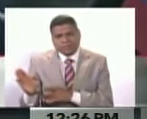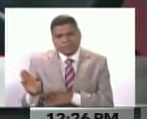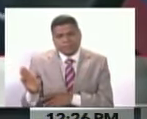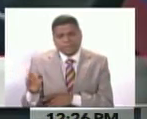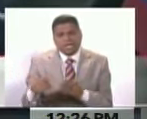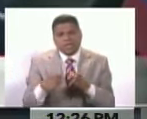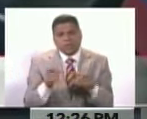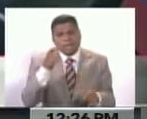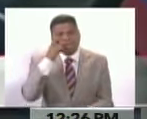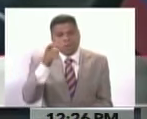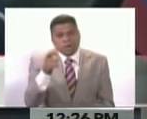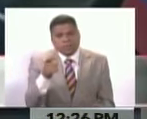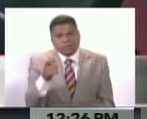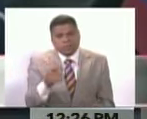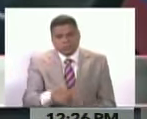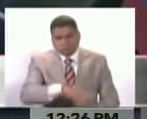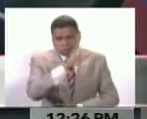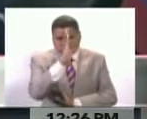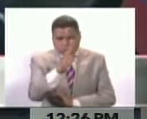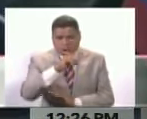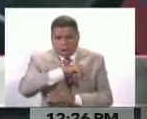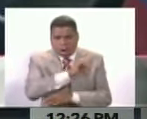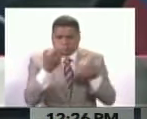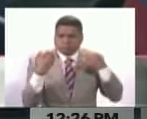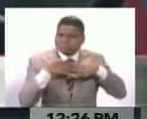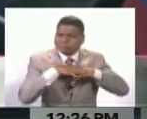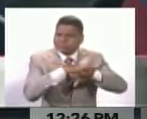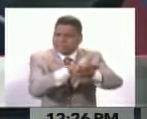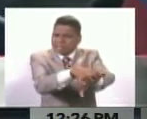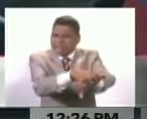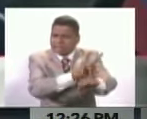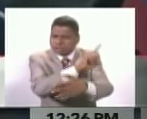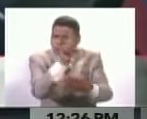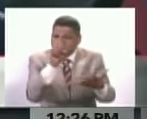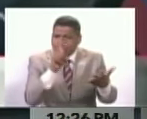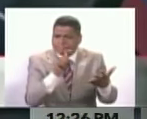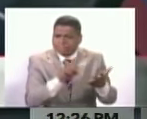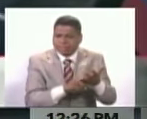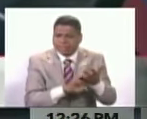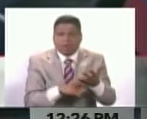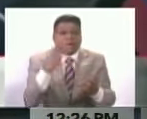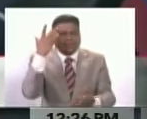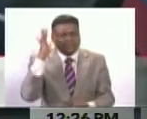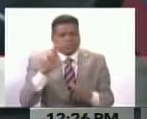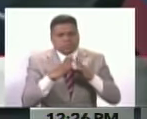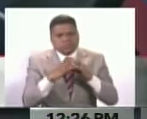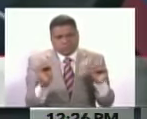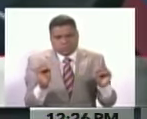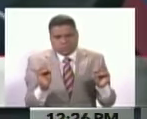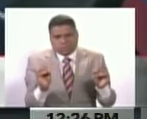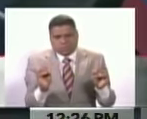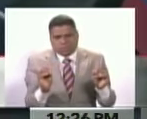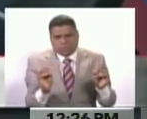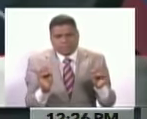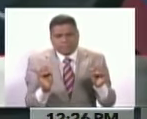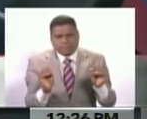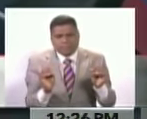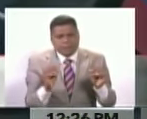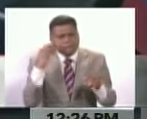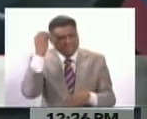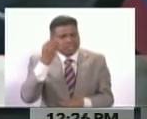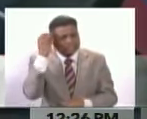humanos son mucho más transversales e integrales, y creemos que debemos dar la pelea para que en los espacios